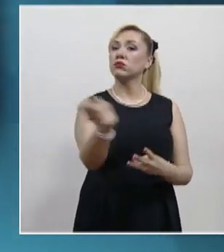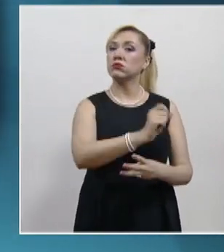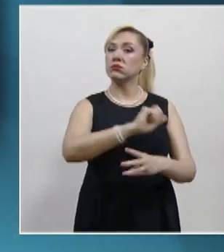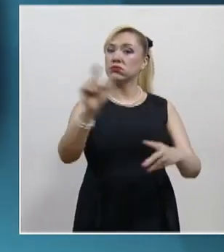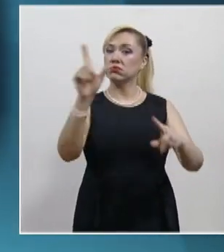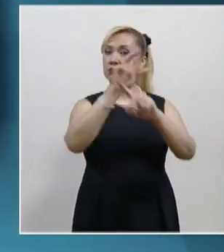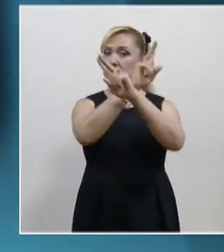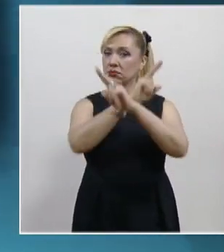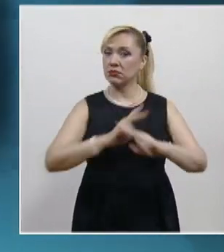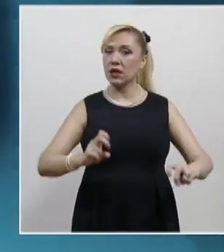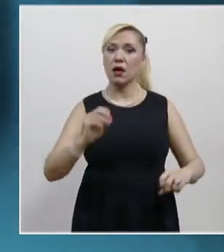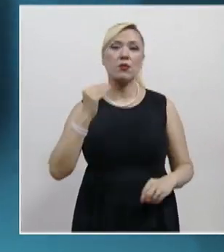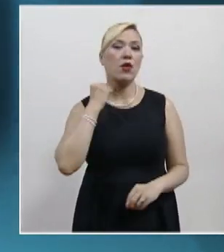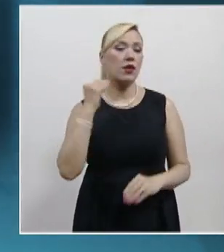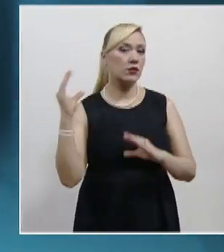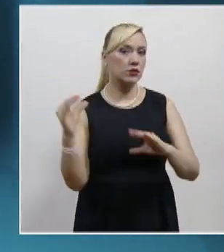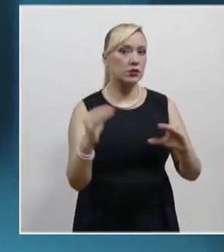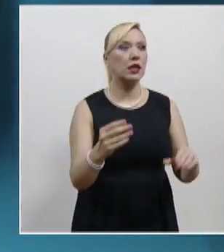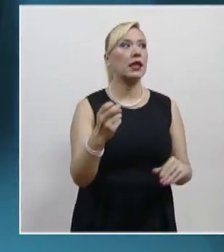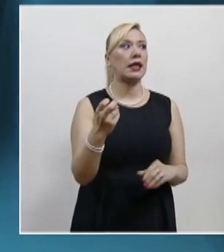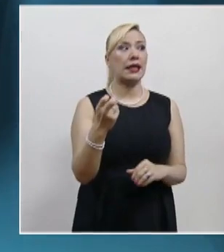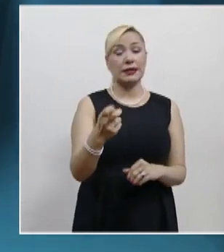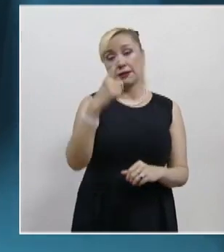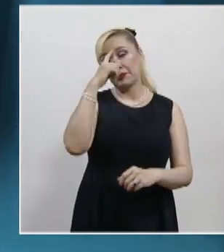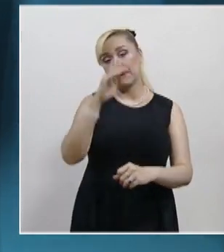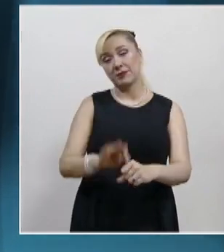de la abogacía organizada de México con la